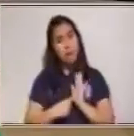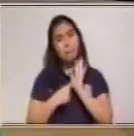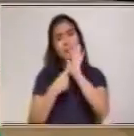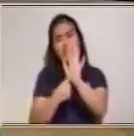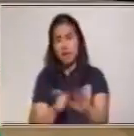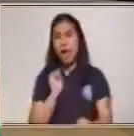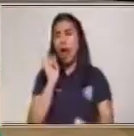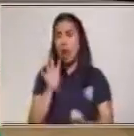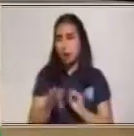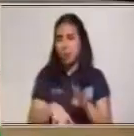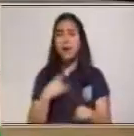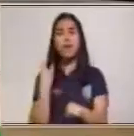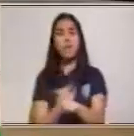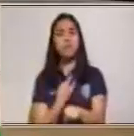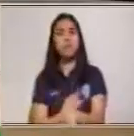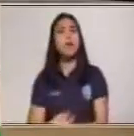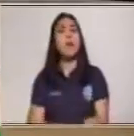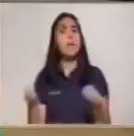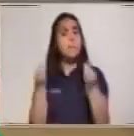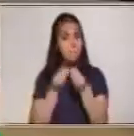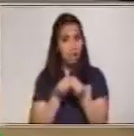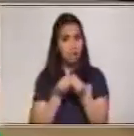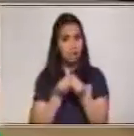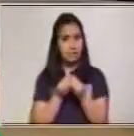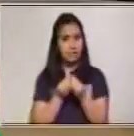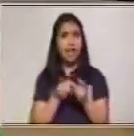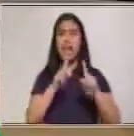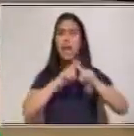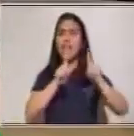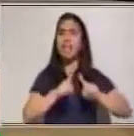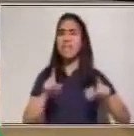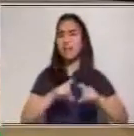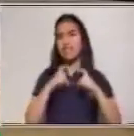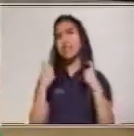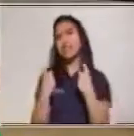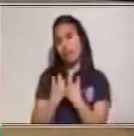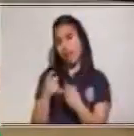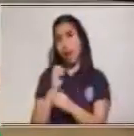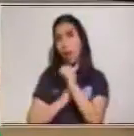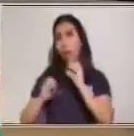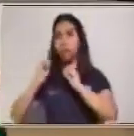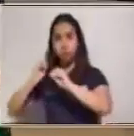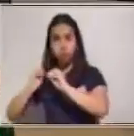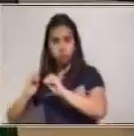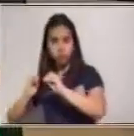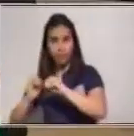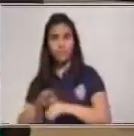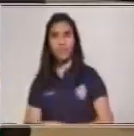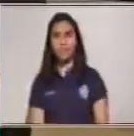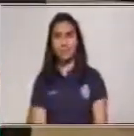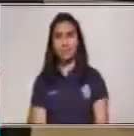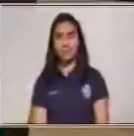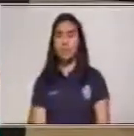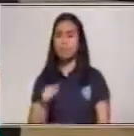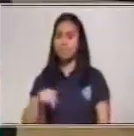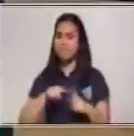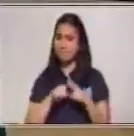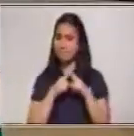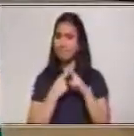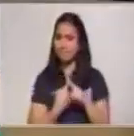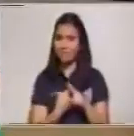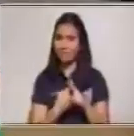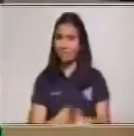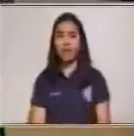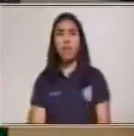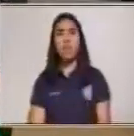lo largo de tus asignaturas, según los temas que te van a ir dando tus maestros. Vamos a comenzar con